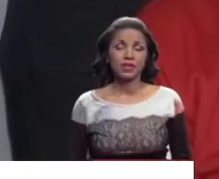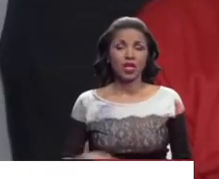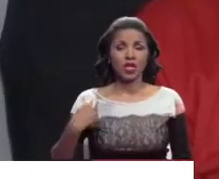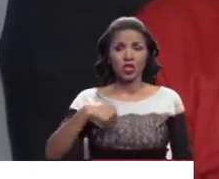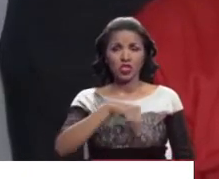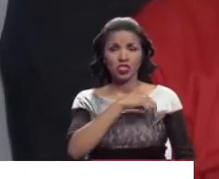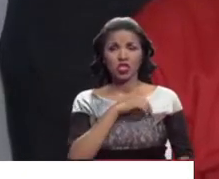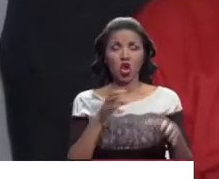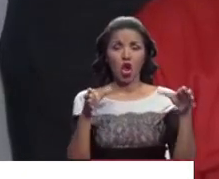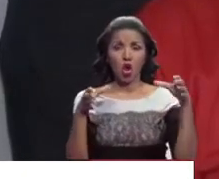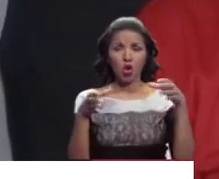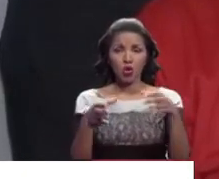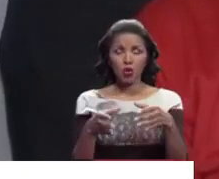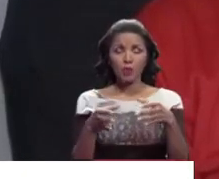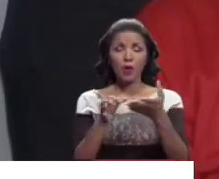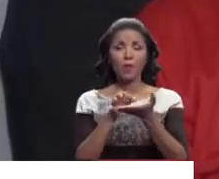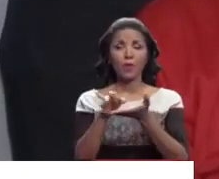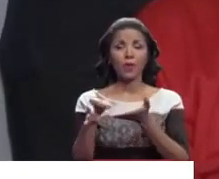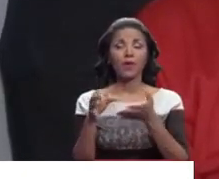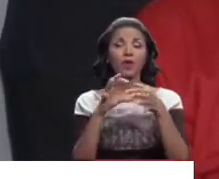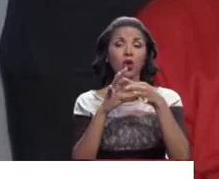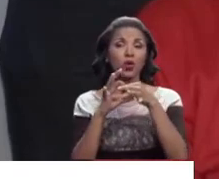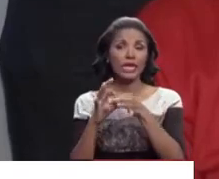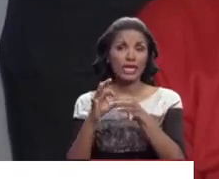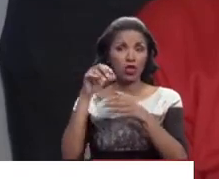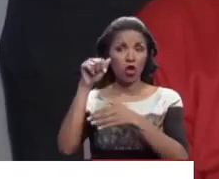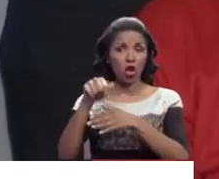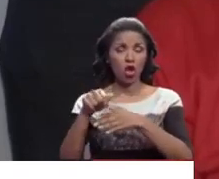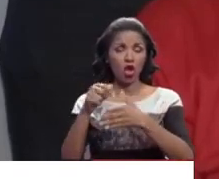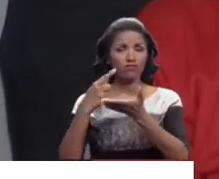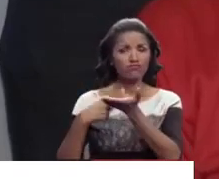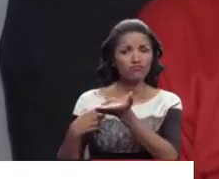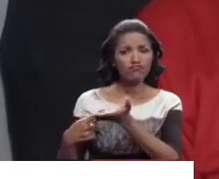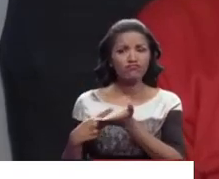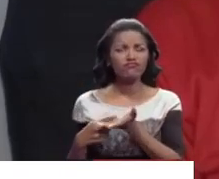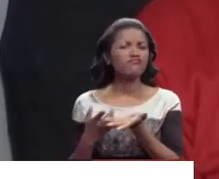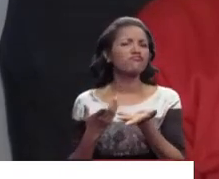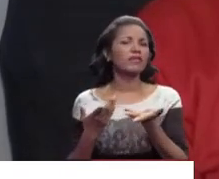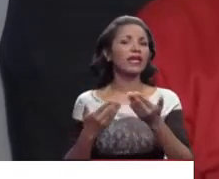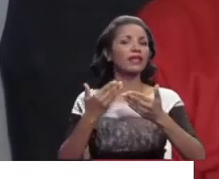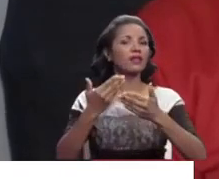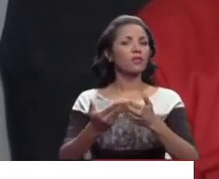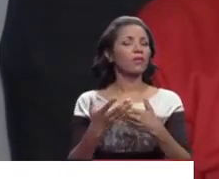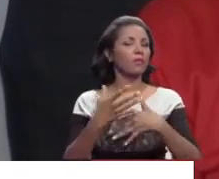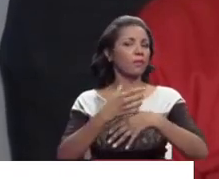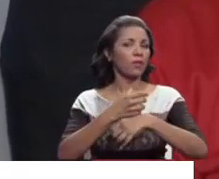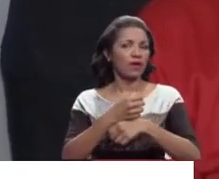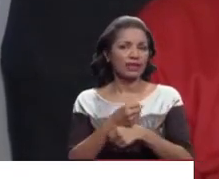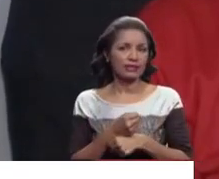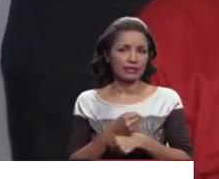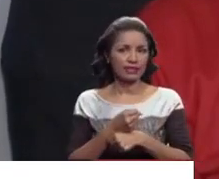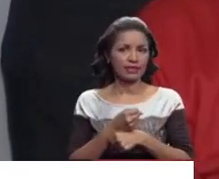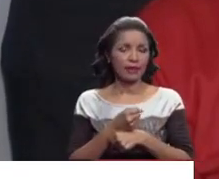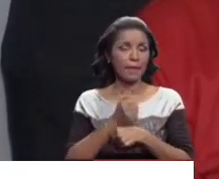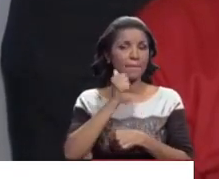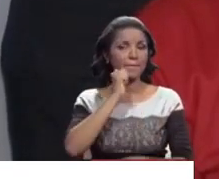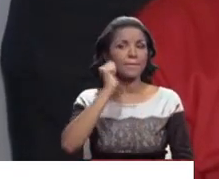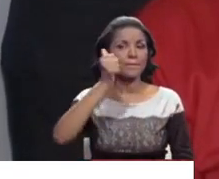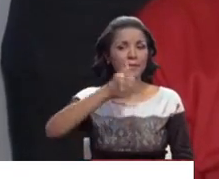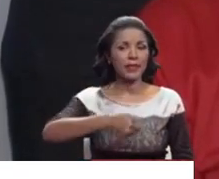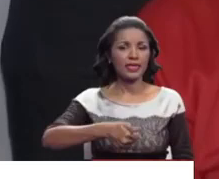Unido nos hemos reunido para definir algunas acciones. El día de